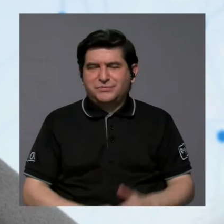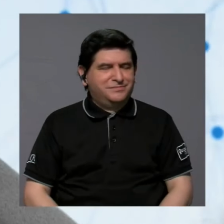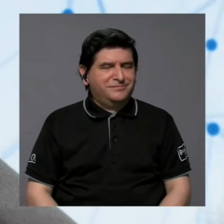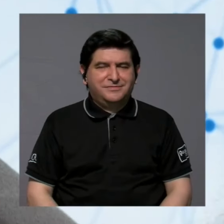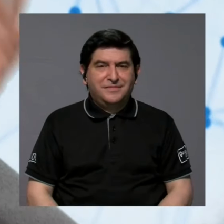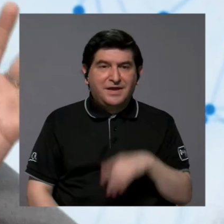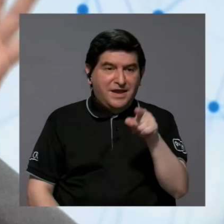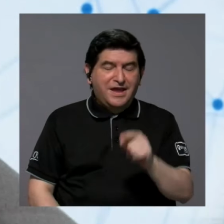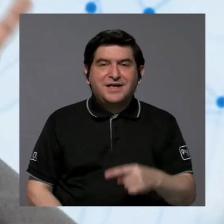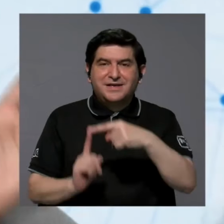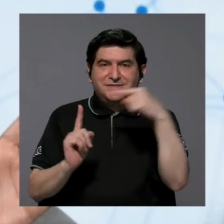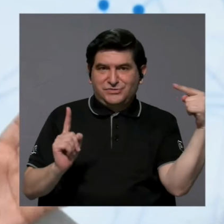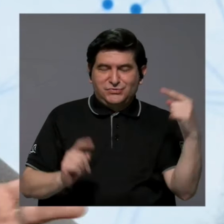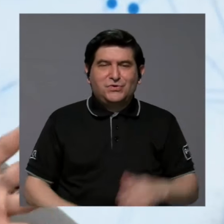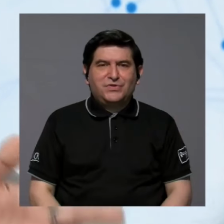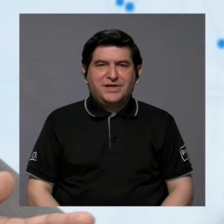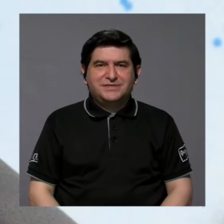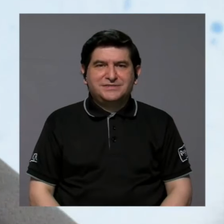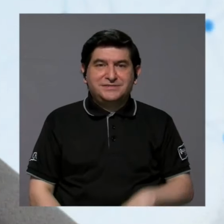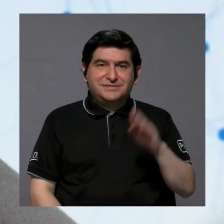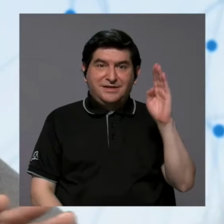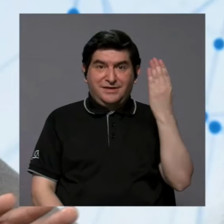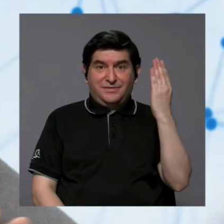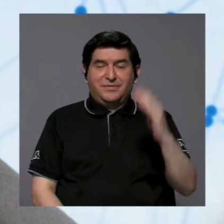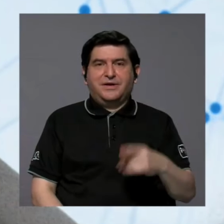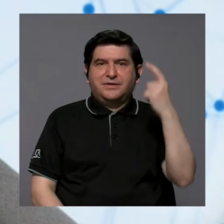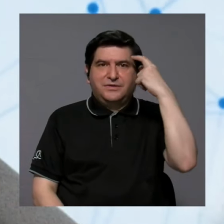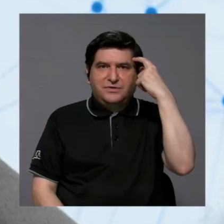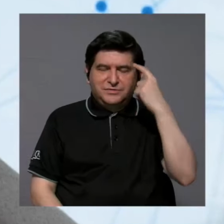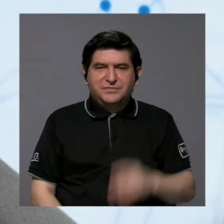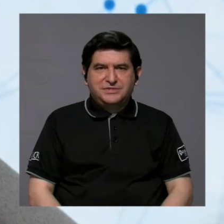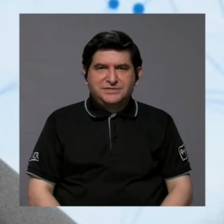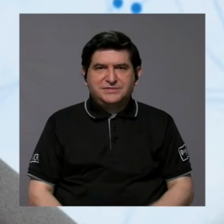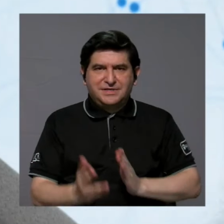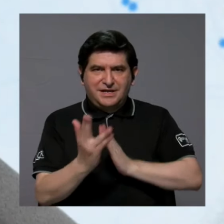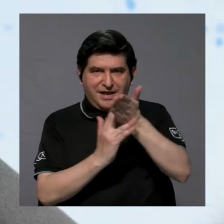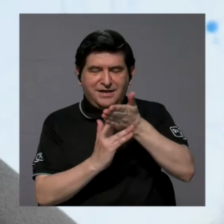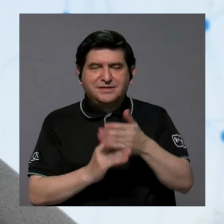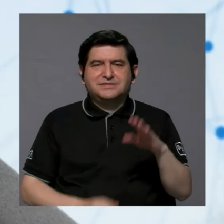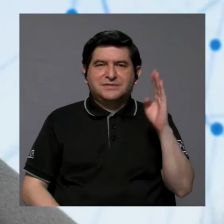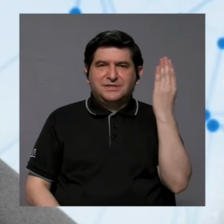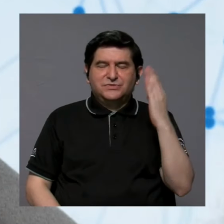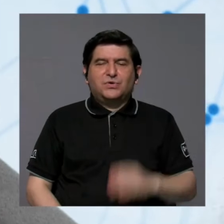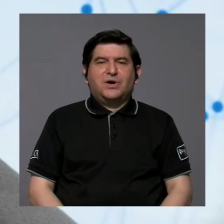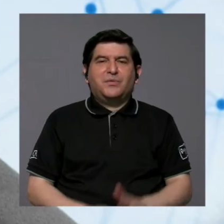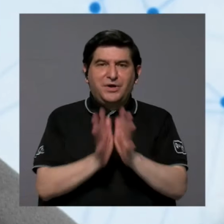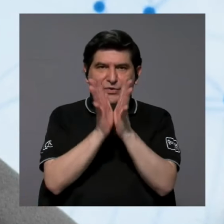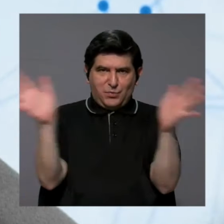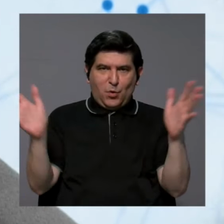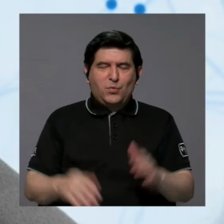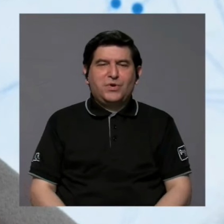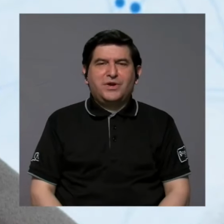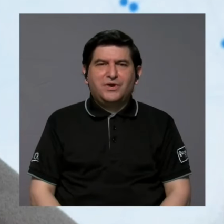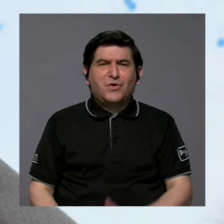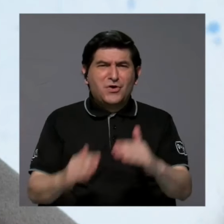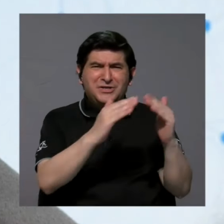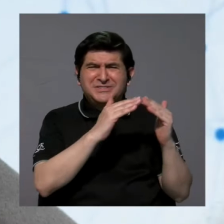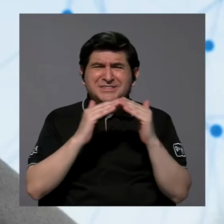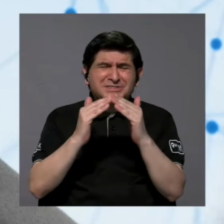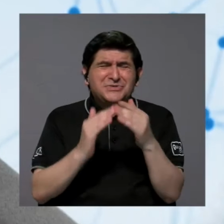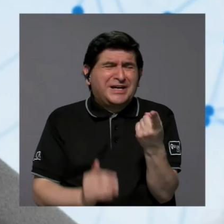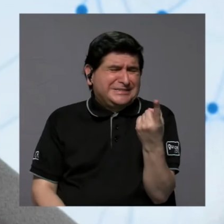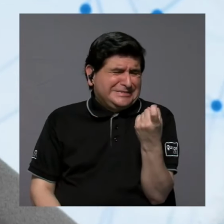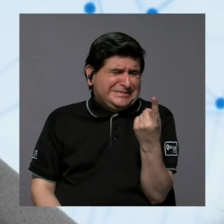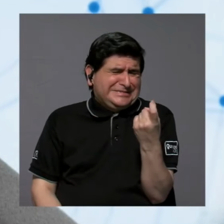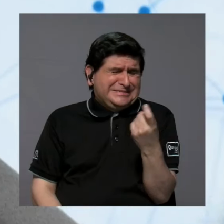accesibles. Entonces es algo que va desde los sanitarios, ni se diga el acceso a baños públicos. Nuestras ciudades están